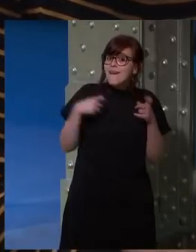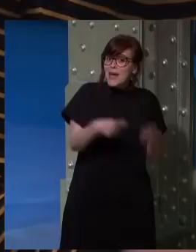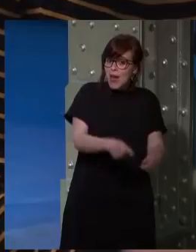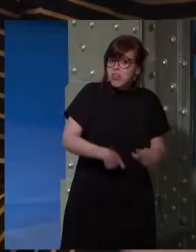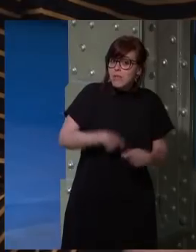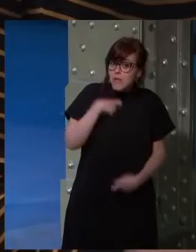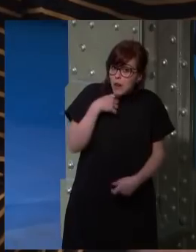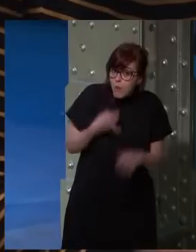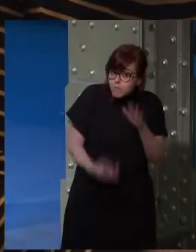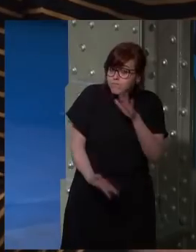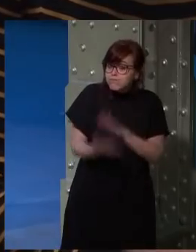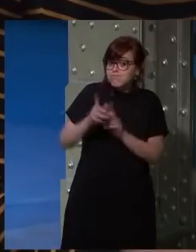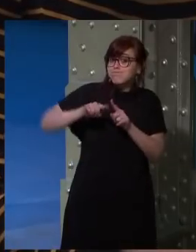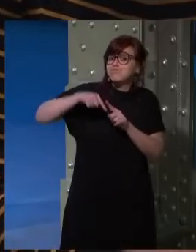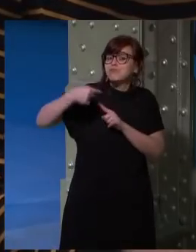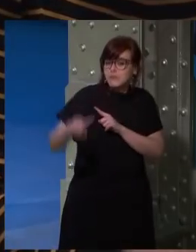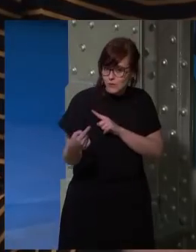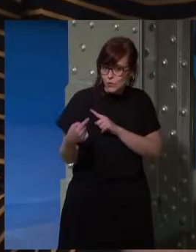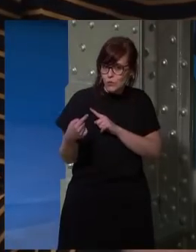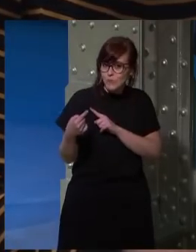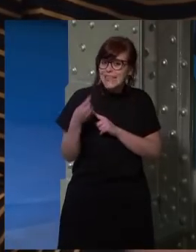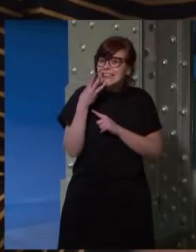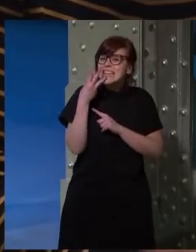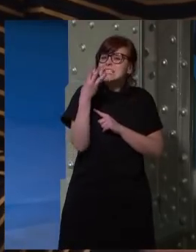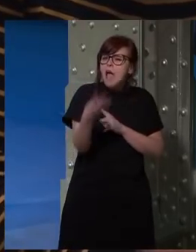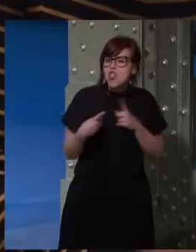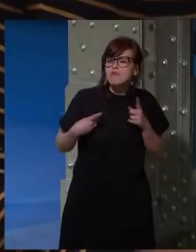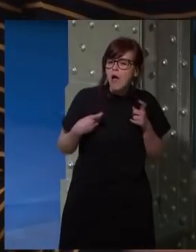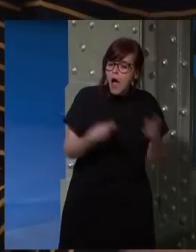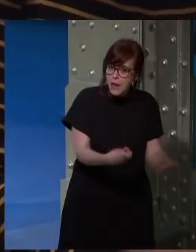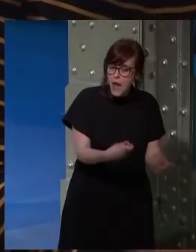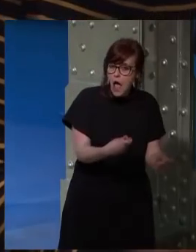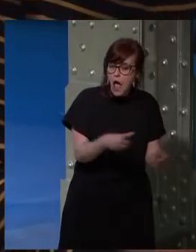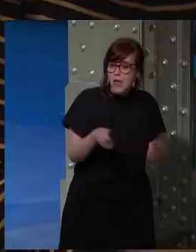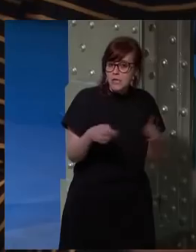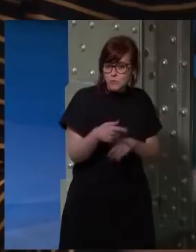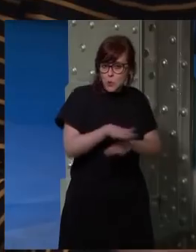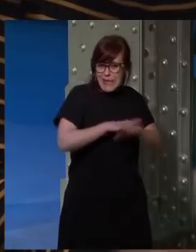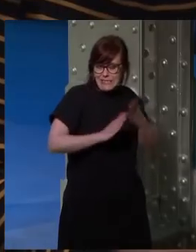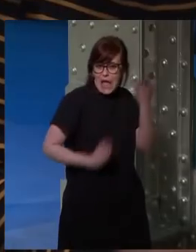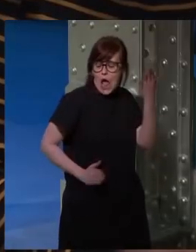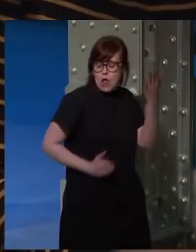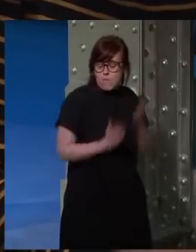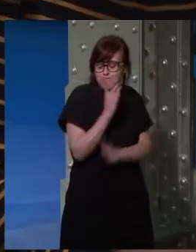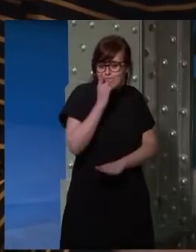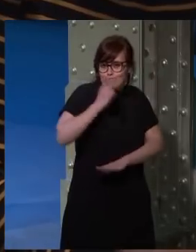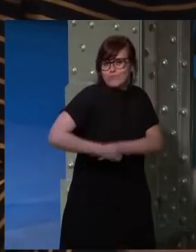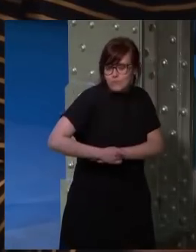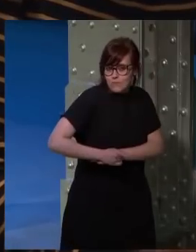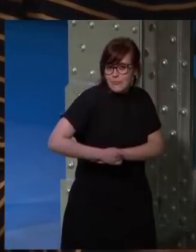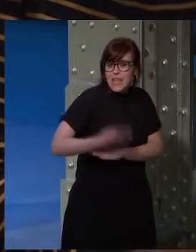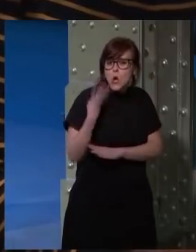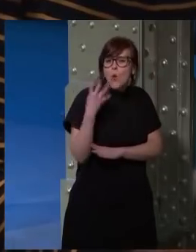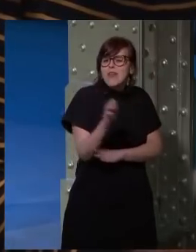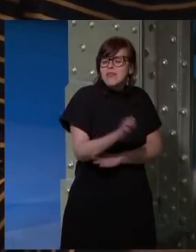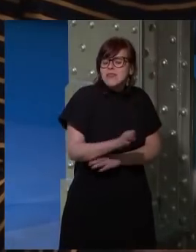civil, con 3 años de guerra, de un golpe de Estado, y con 40